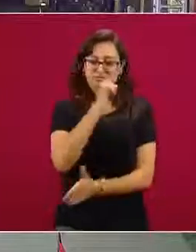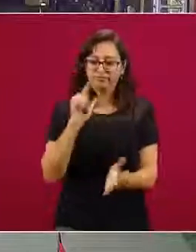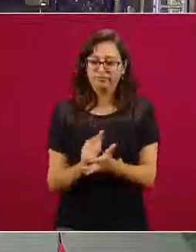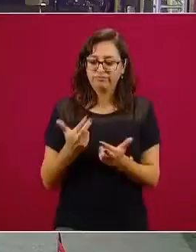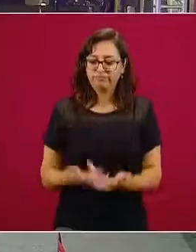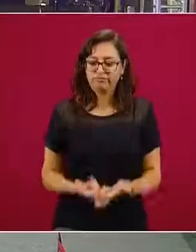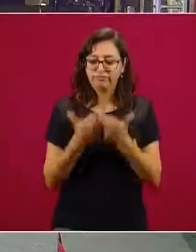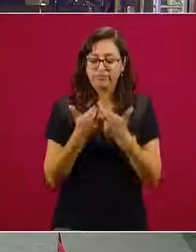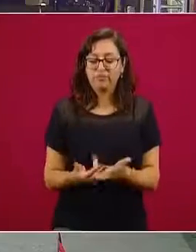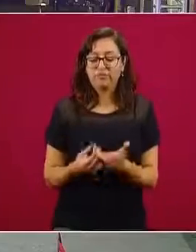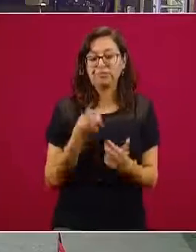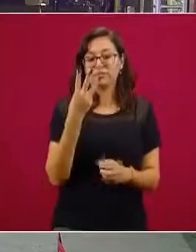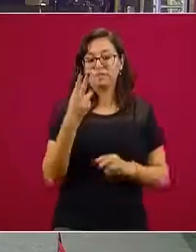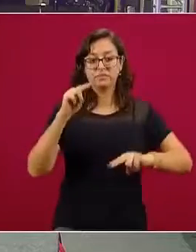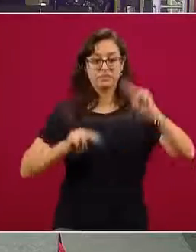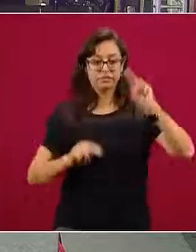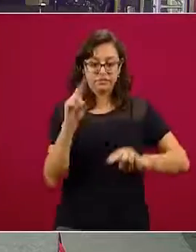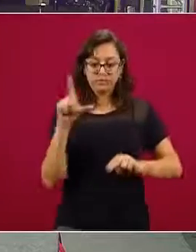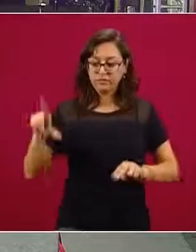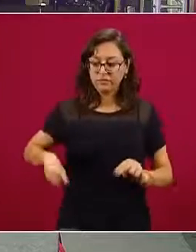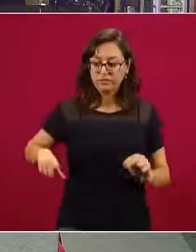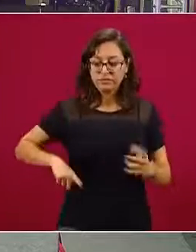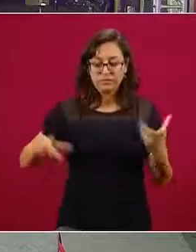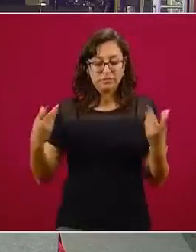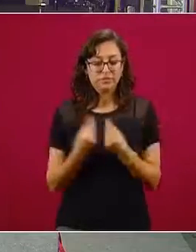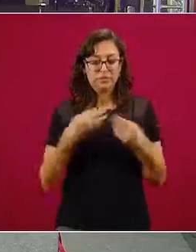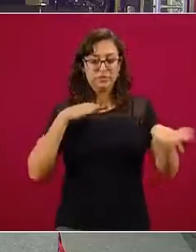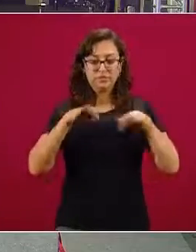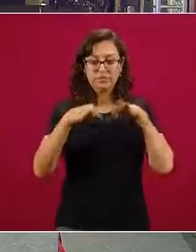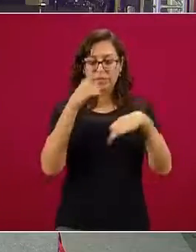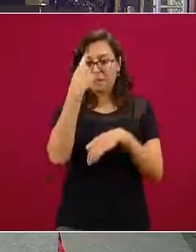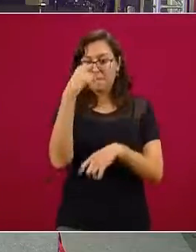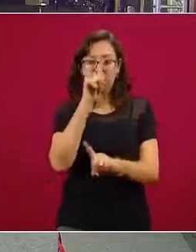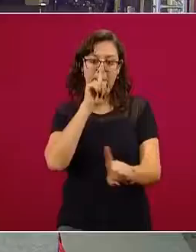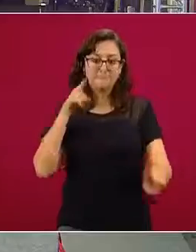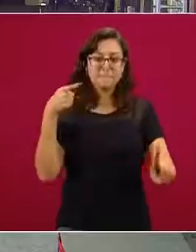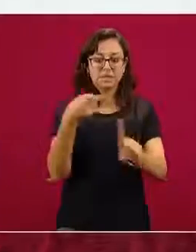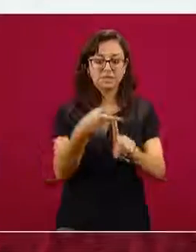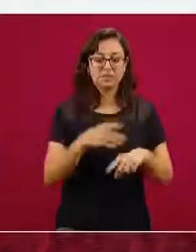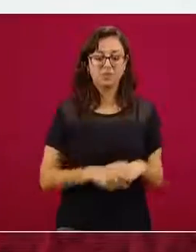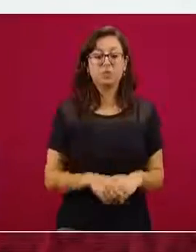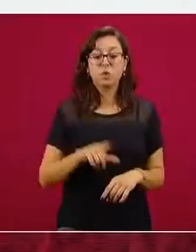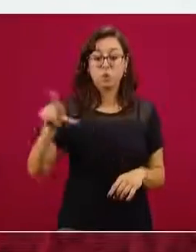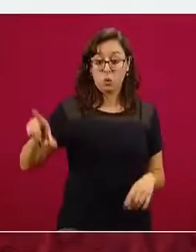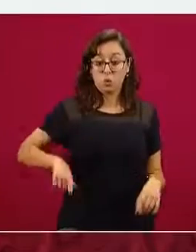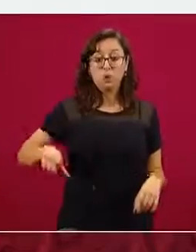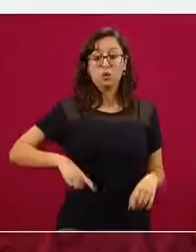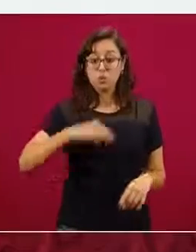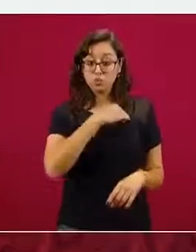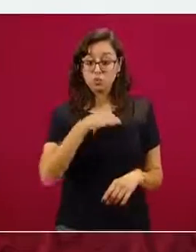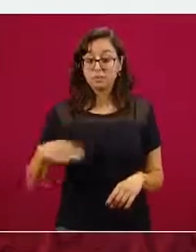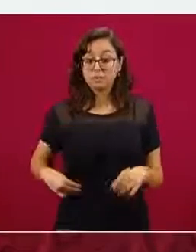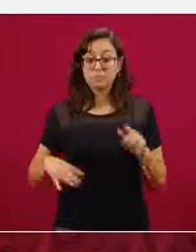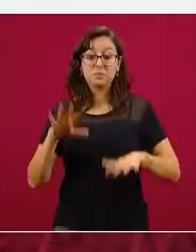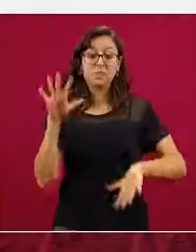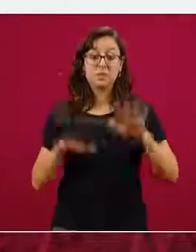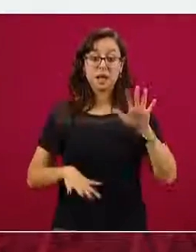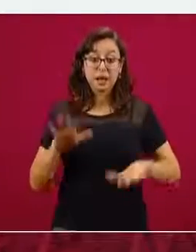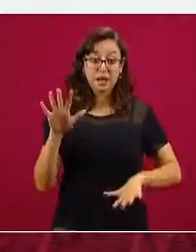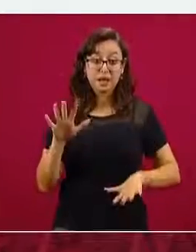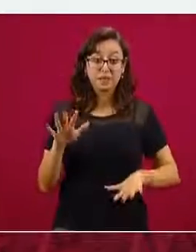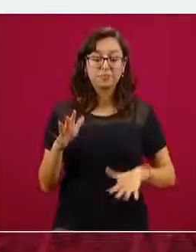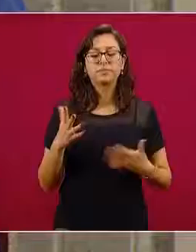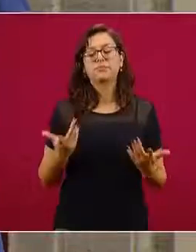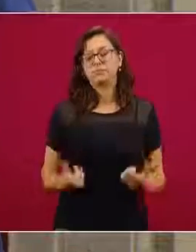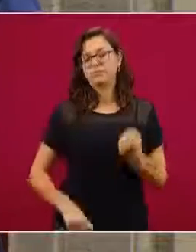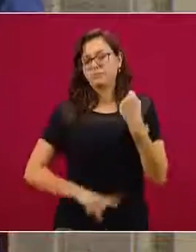los tres niveles de gobierno trabajando juntos en un mismo frente. Los gobiernos municipales en muchos casos tienen